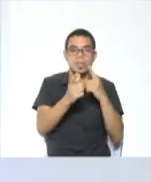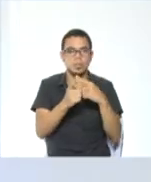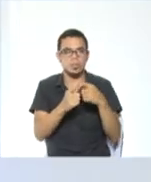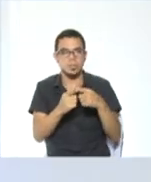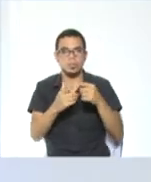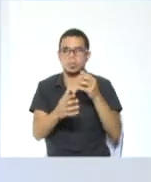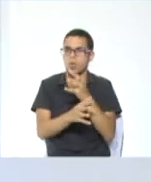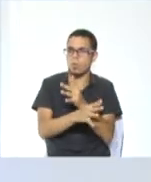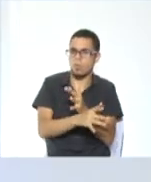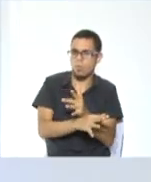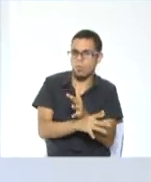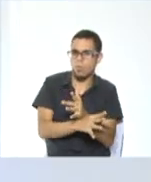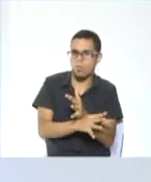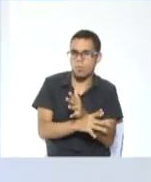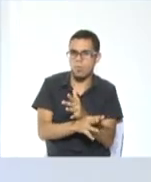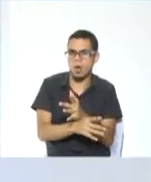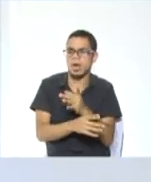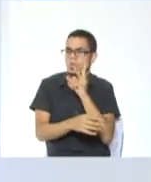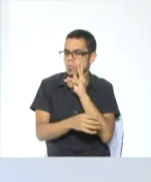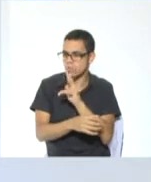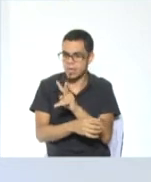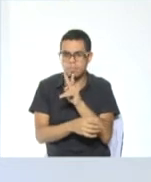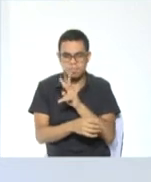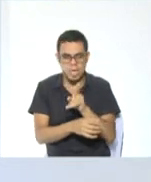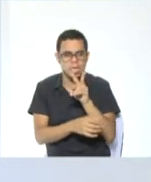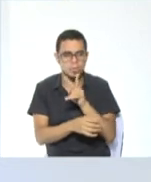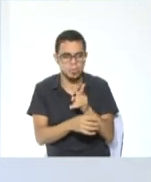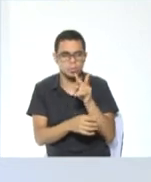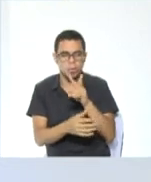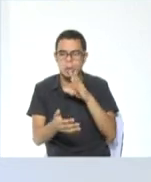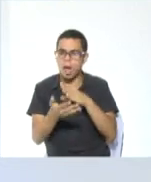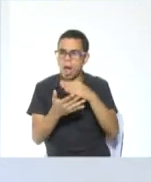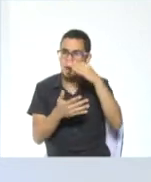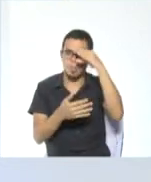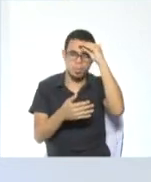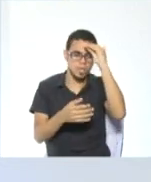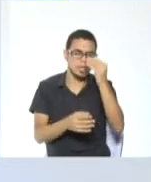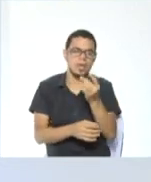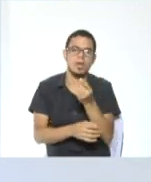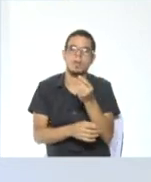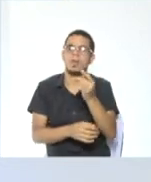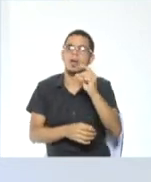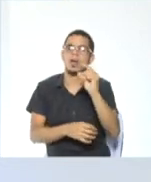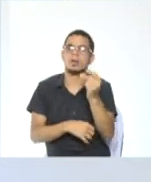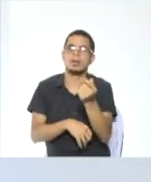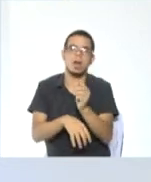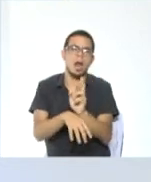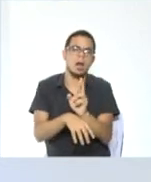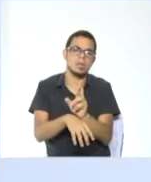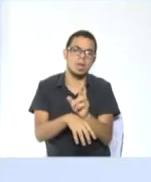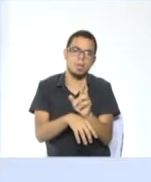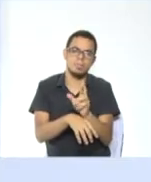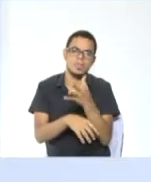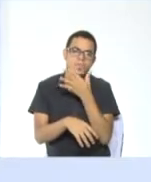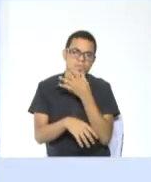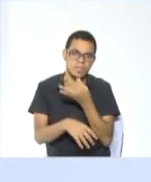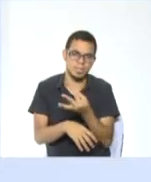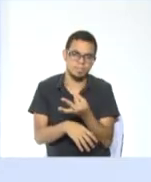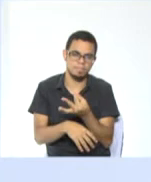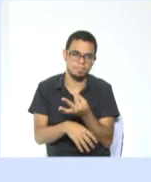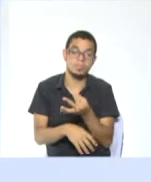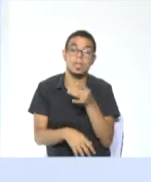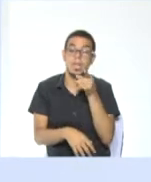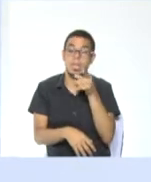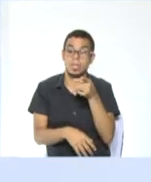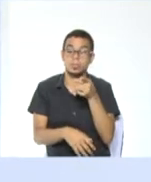una diversidad de palabras que podemos separar y clasificar según su cantidad de sílabas. Así es, Heiler.